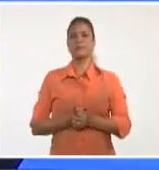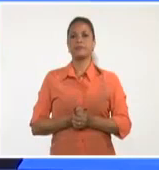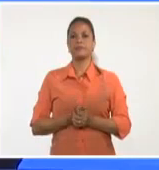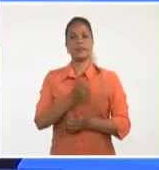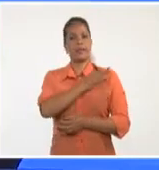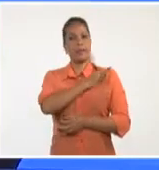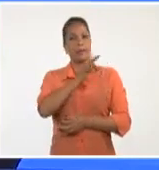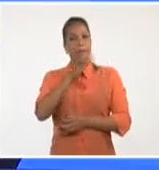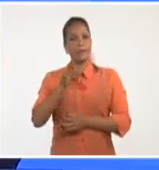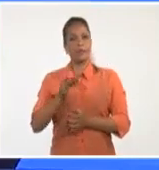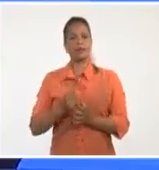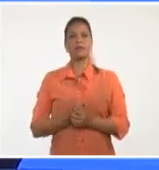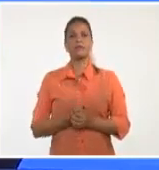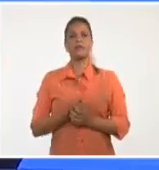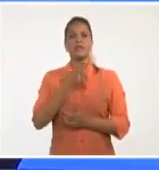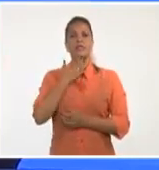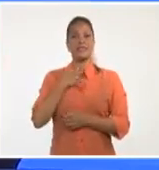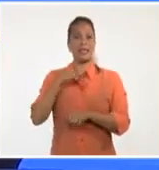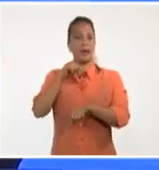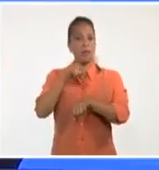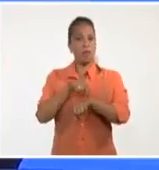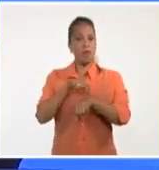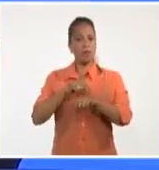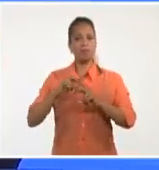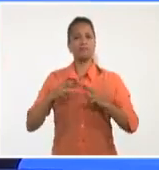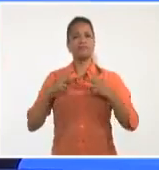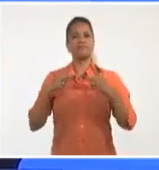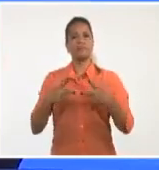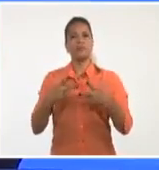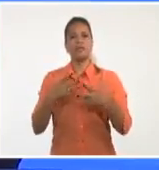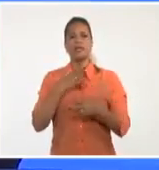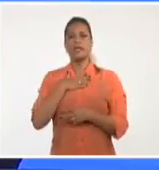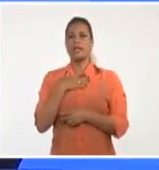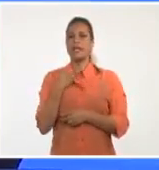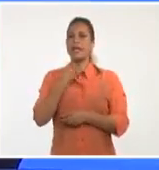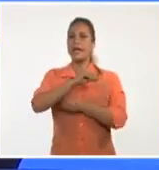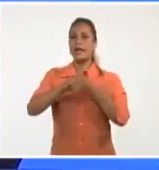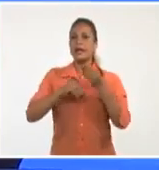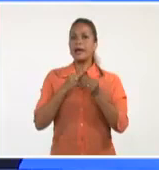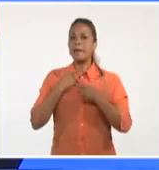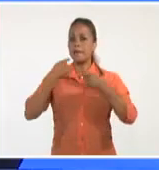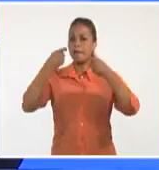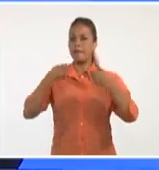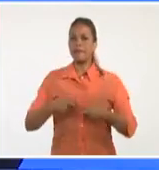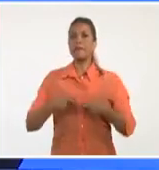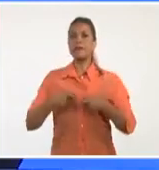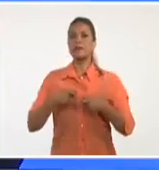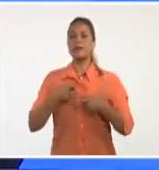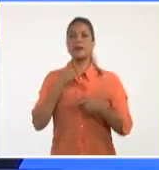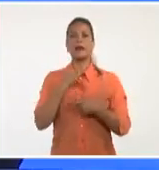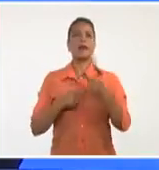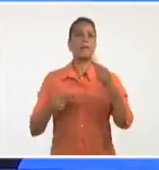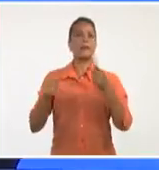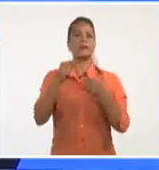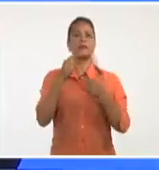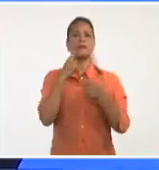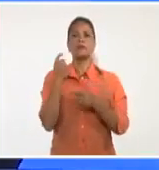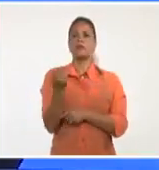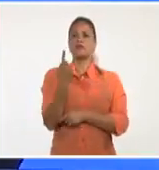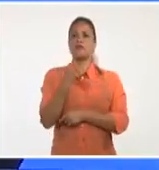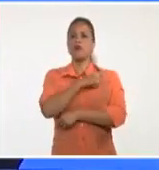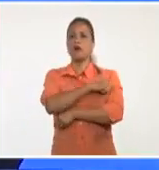invitados, deseamos reiterar nuestra posición invariable de apoyo al principio de una sola China y